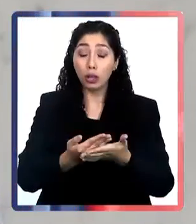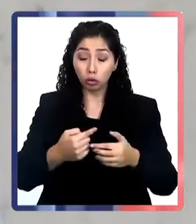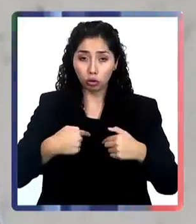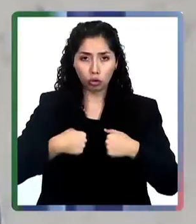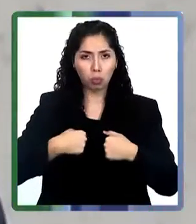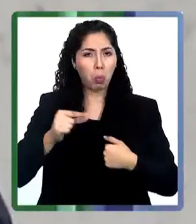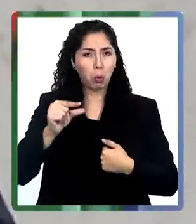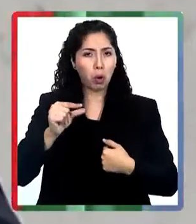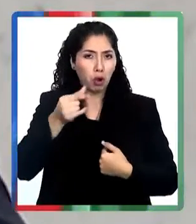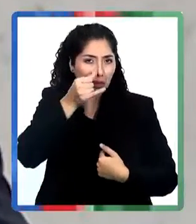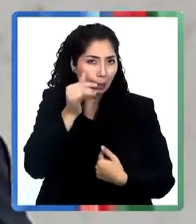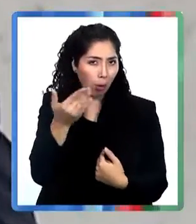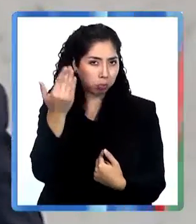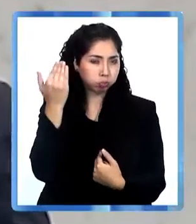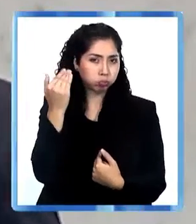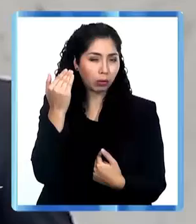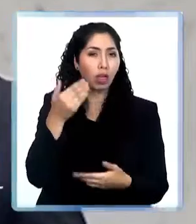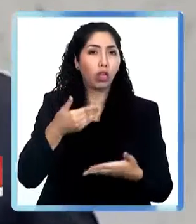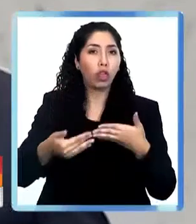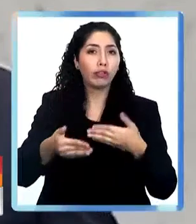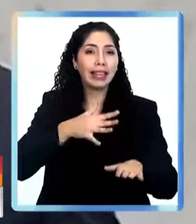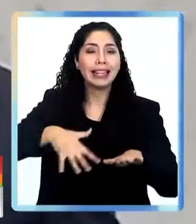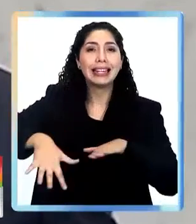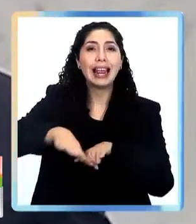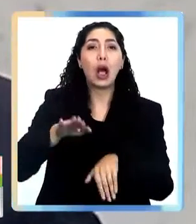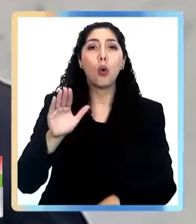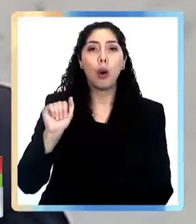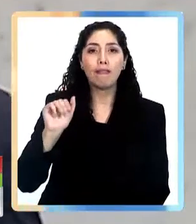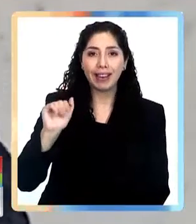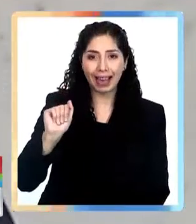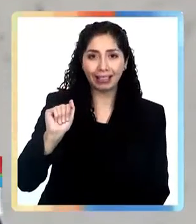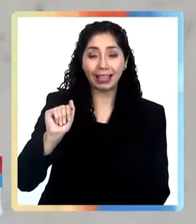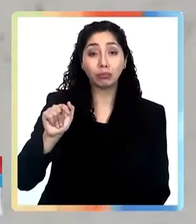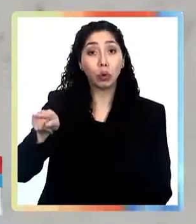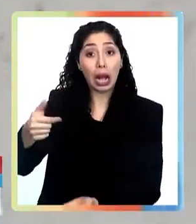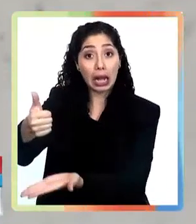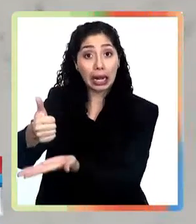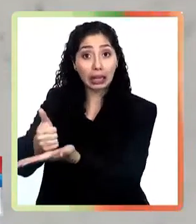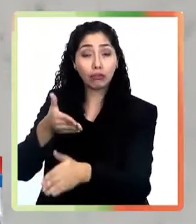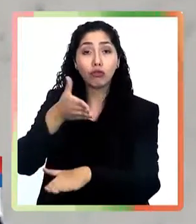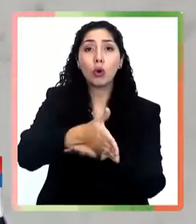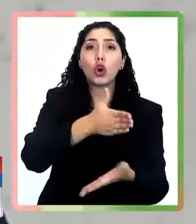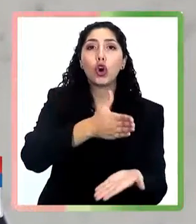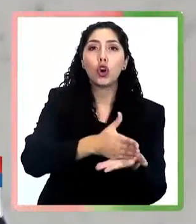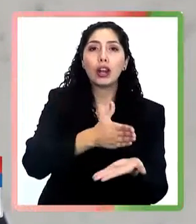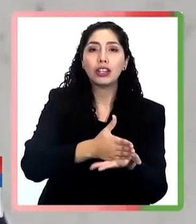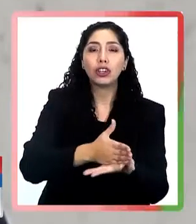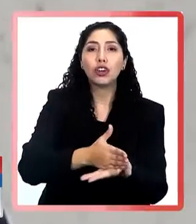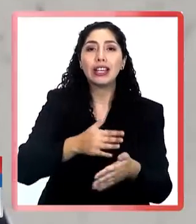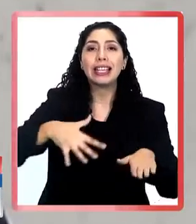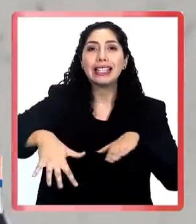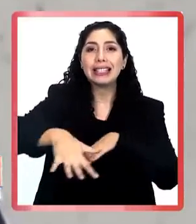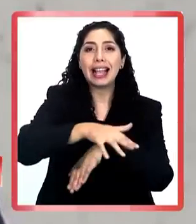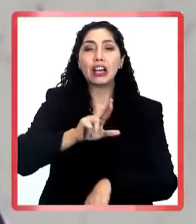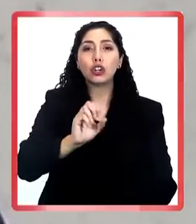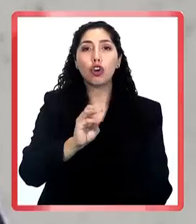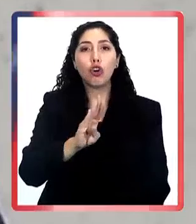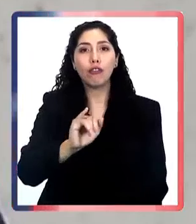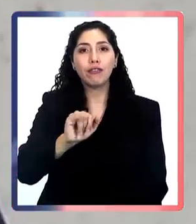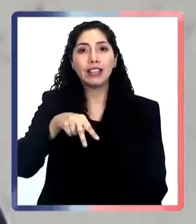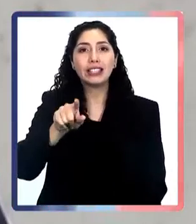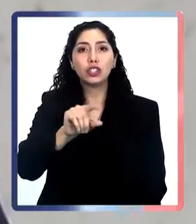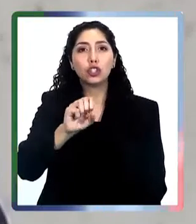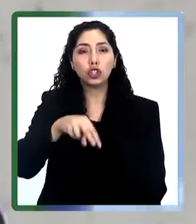hace pocos meses en la isla de juan fernández visitamos junto al alcalde el colegio insular isla robinson crusoe